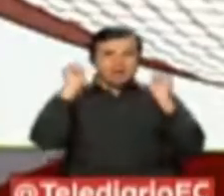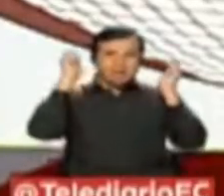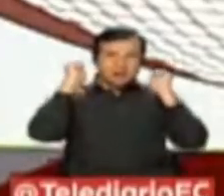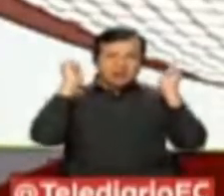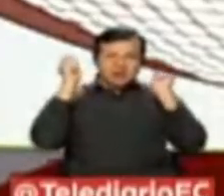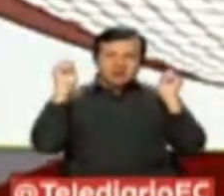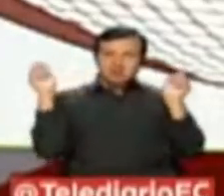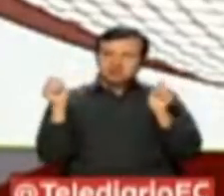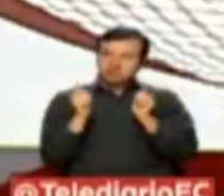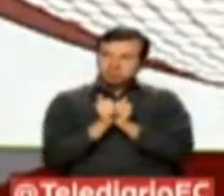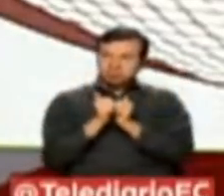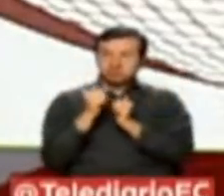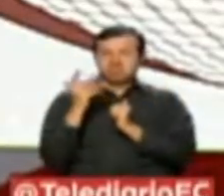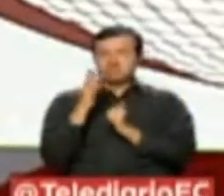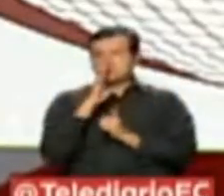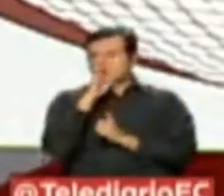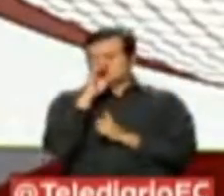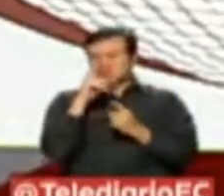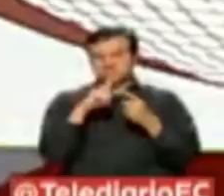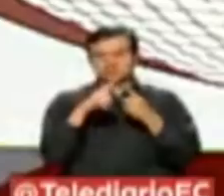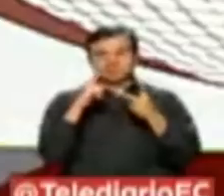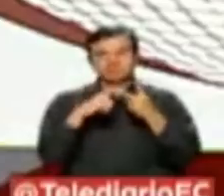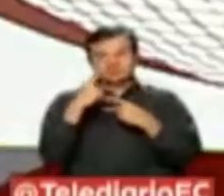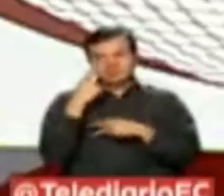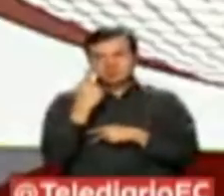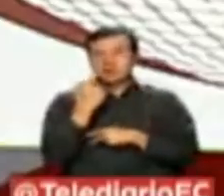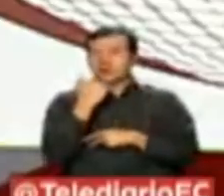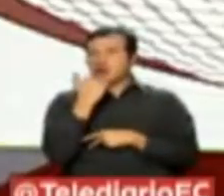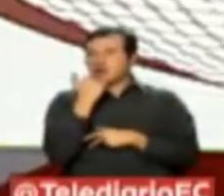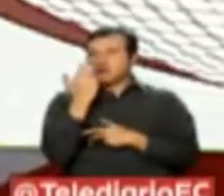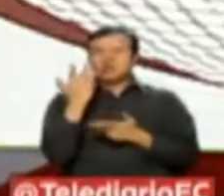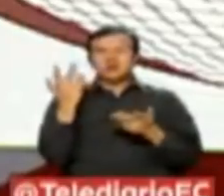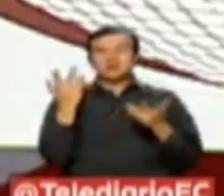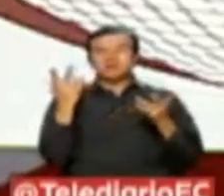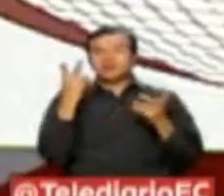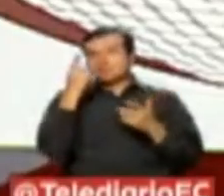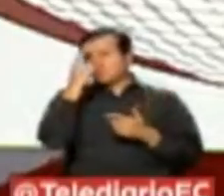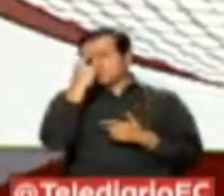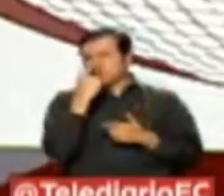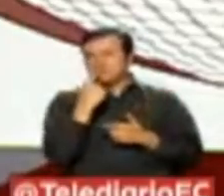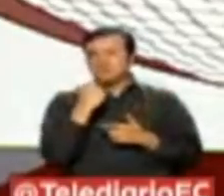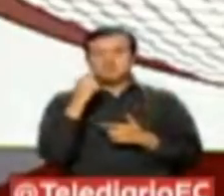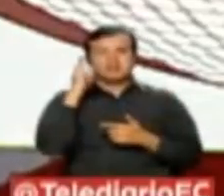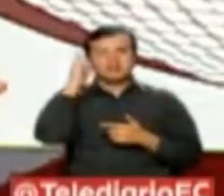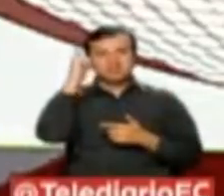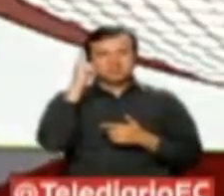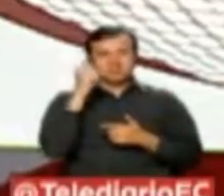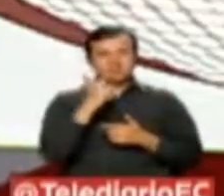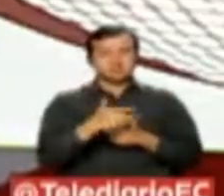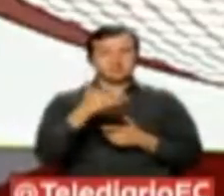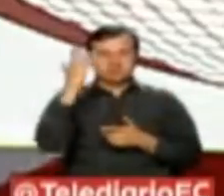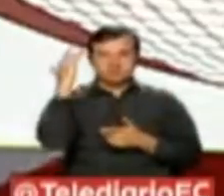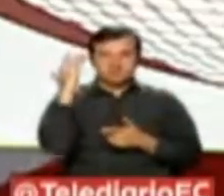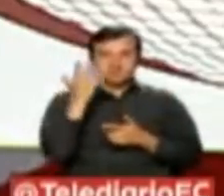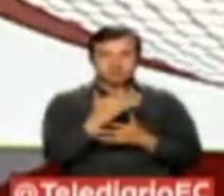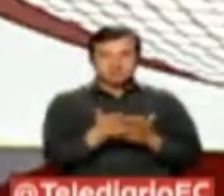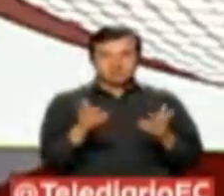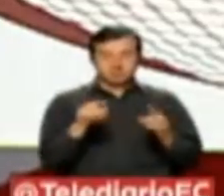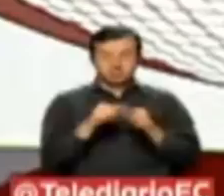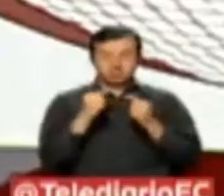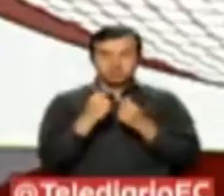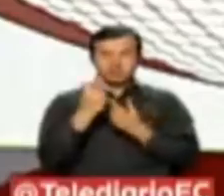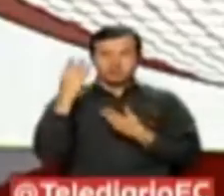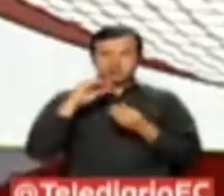momento incluso de tratando de suavizar de algún modo el perfil de los liderazgos históricos de socialcristiano